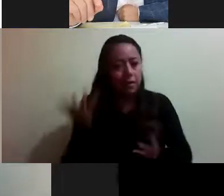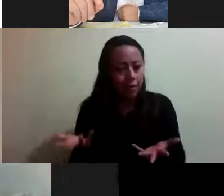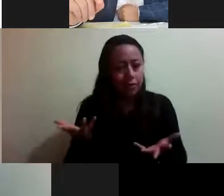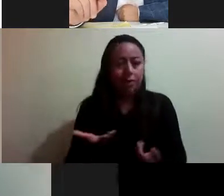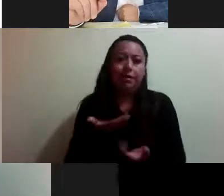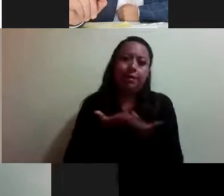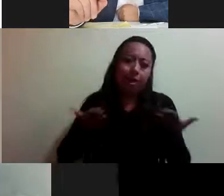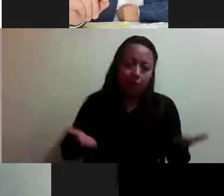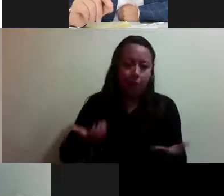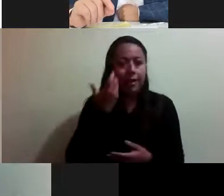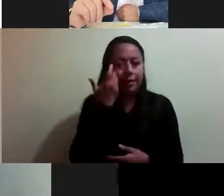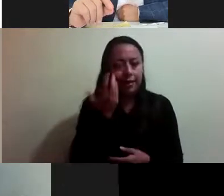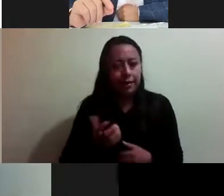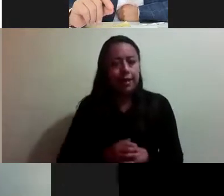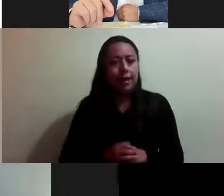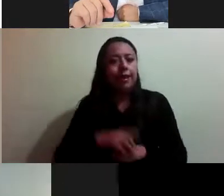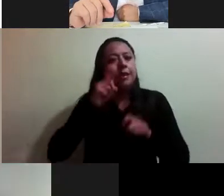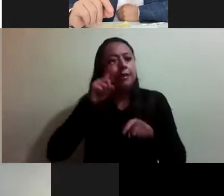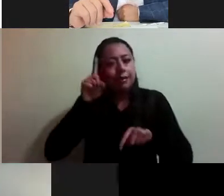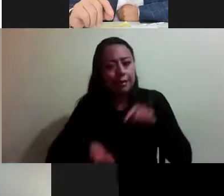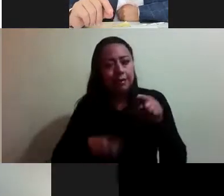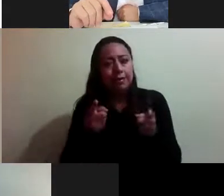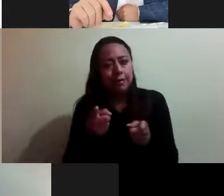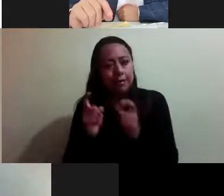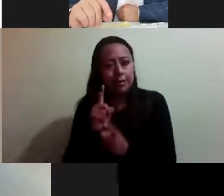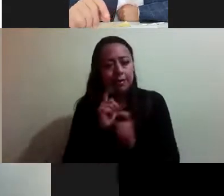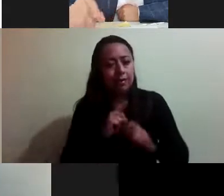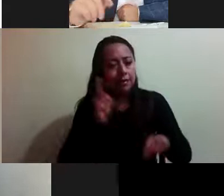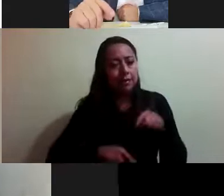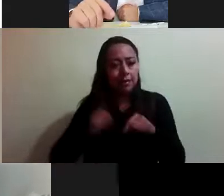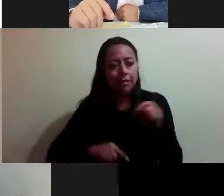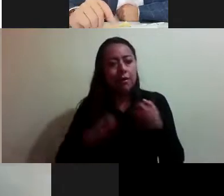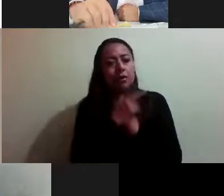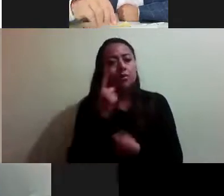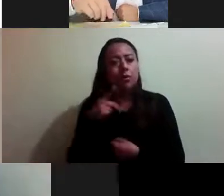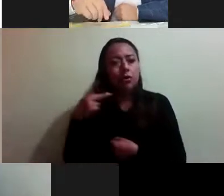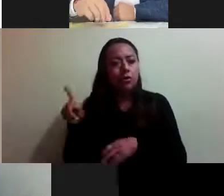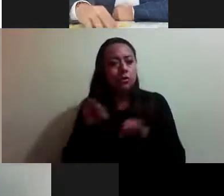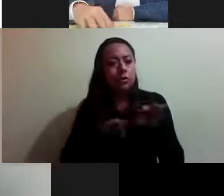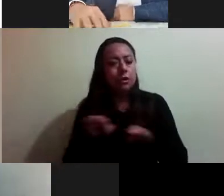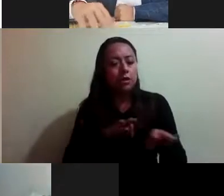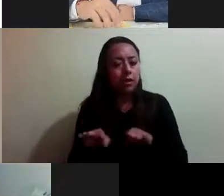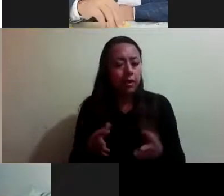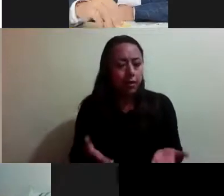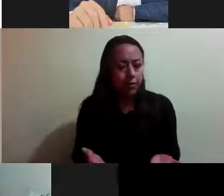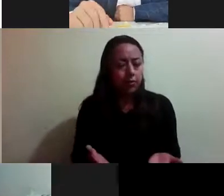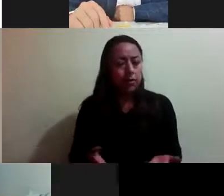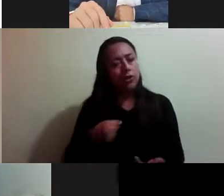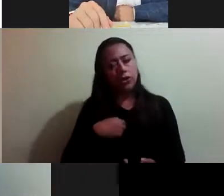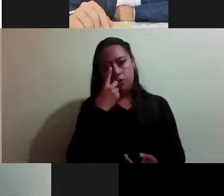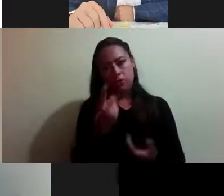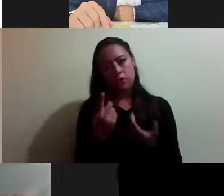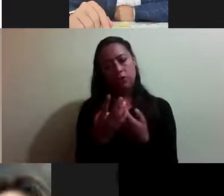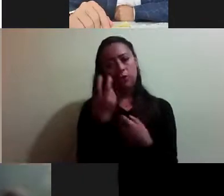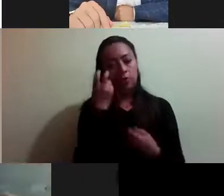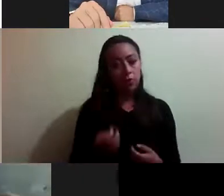pretenda restarle recursos a cuenta de los trabajadores. Y me refiero a cuenta de los trabajadores, porque en su informe,